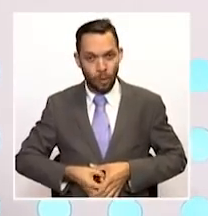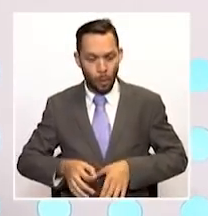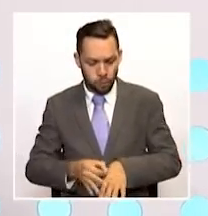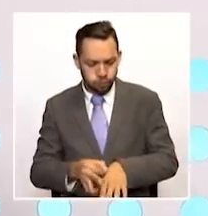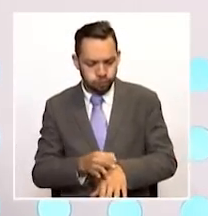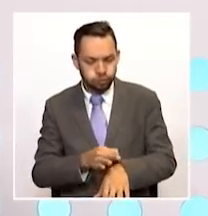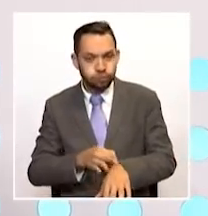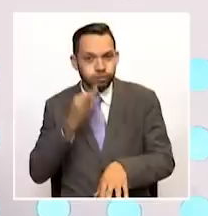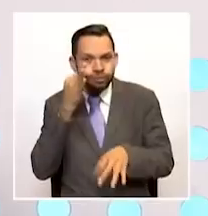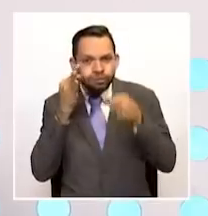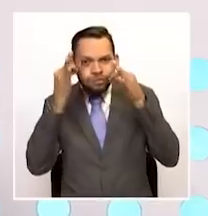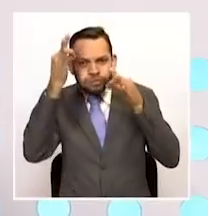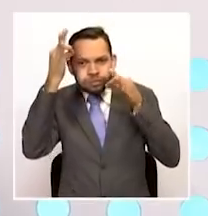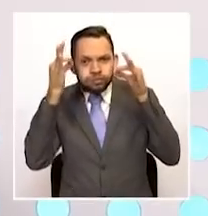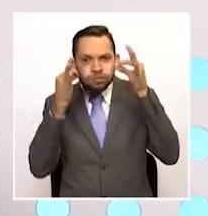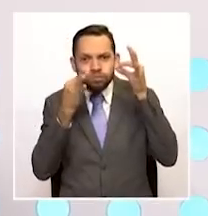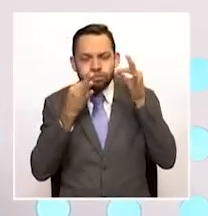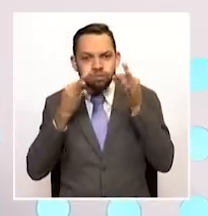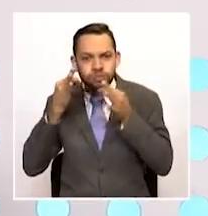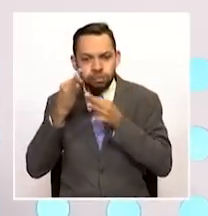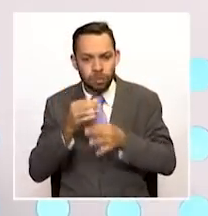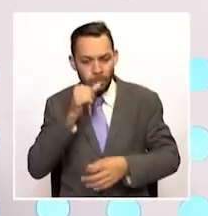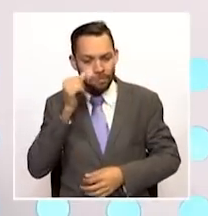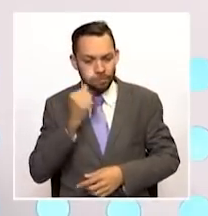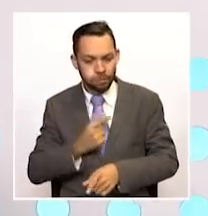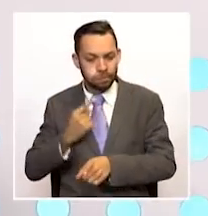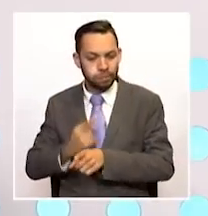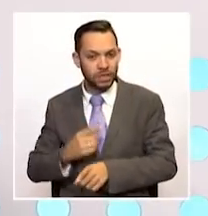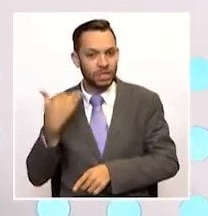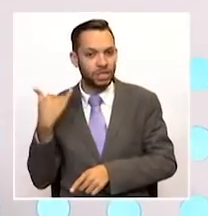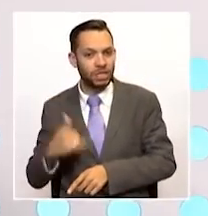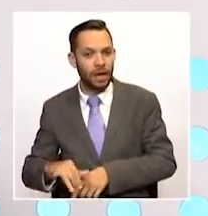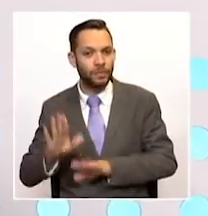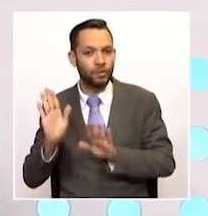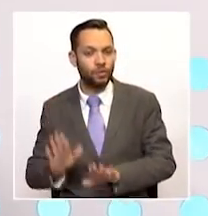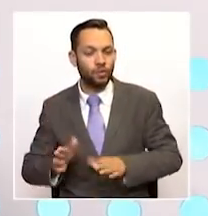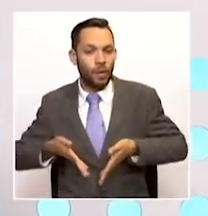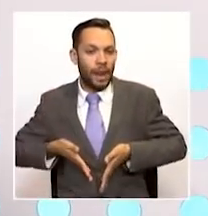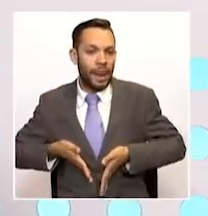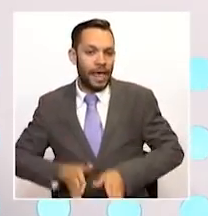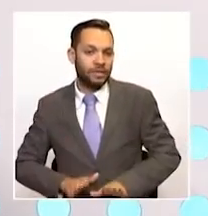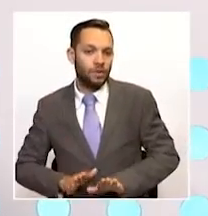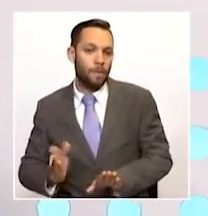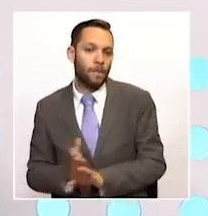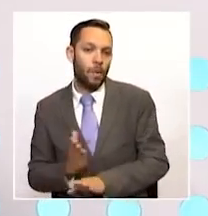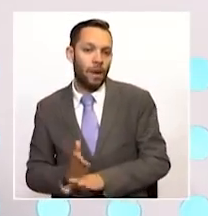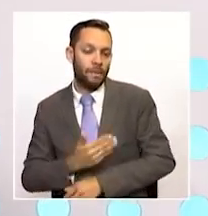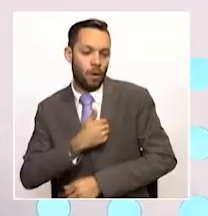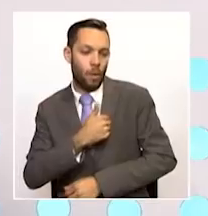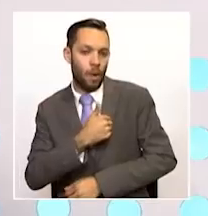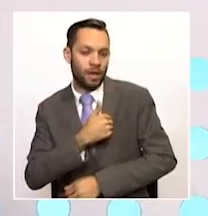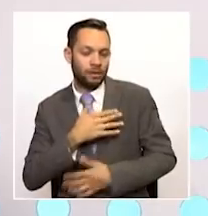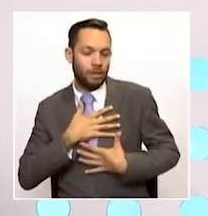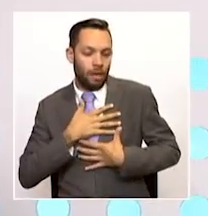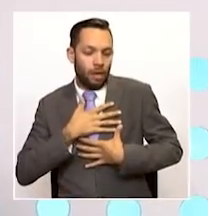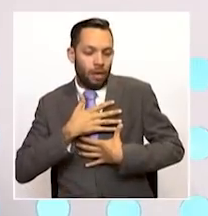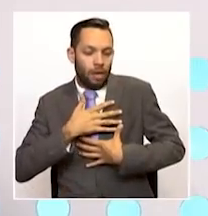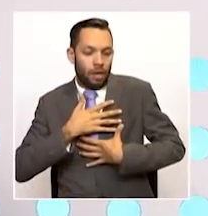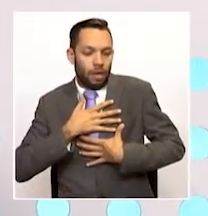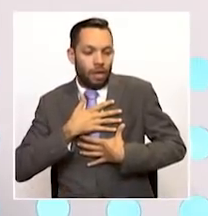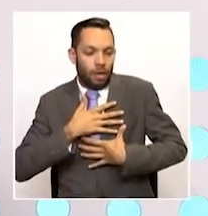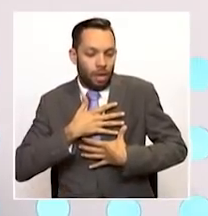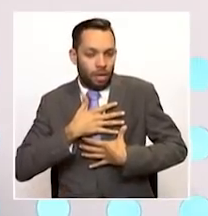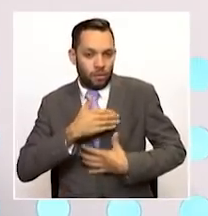ella pues desde que nació pues dijeron que ya habían sido por un problema en el corazón pero la